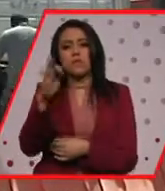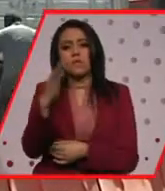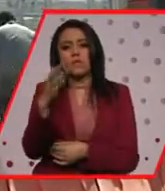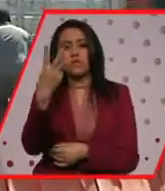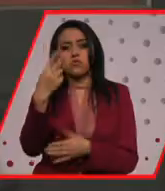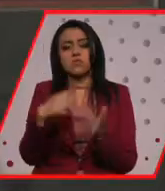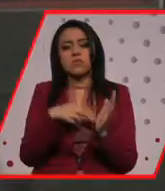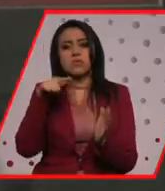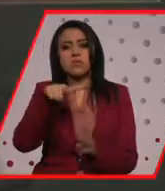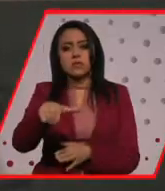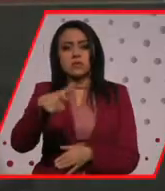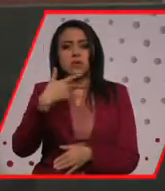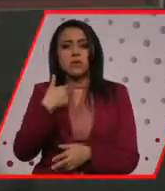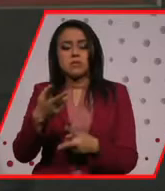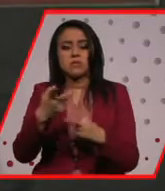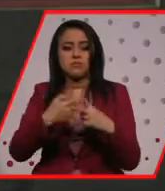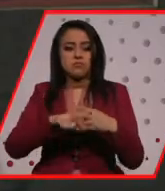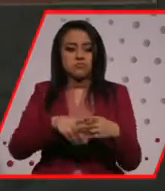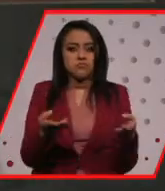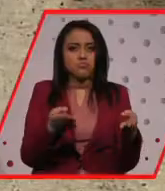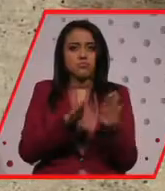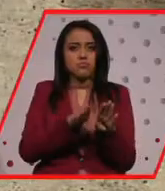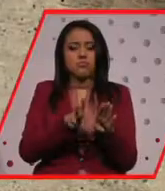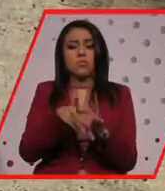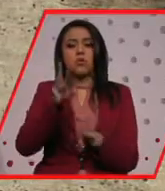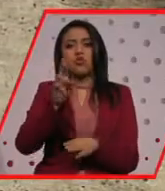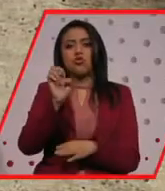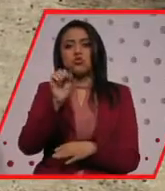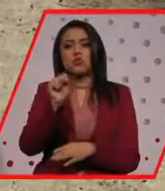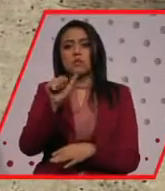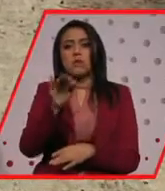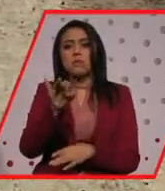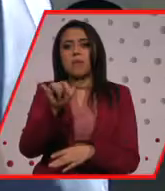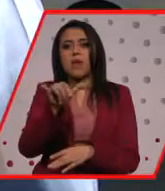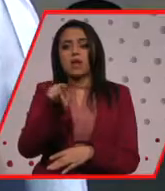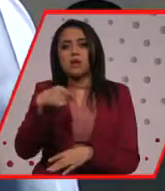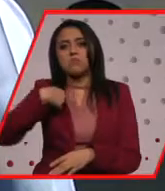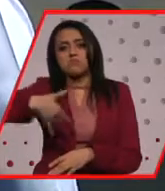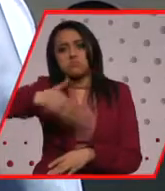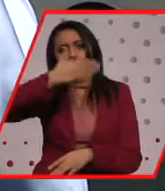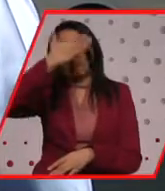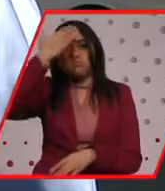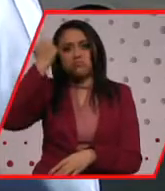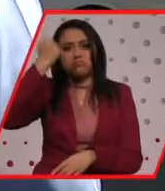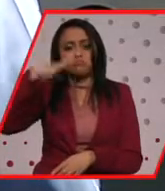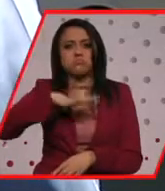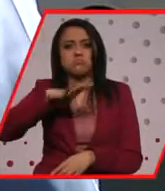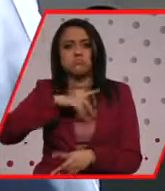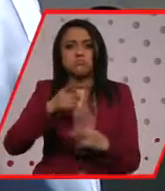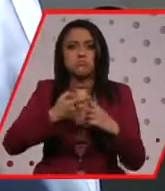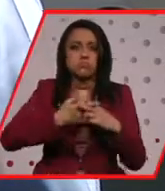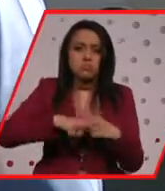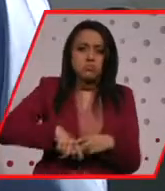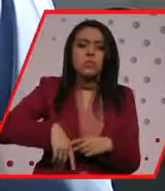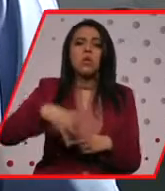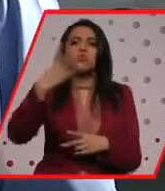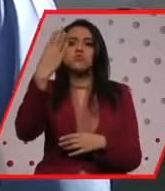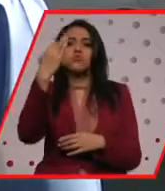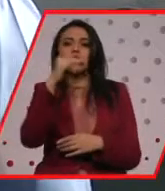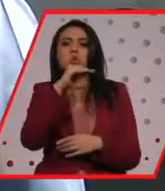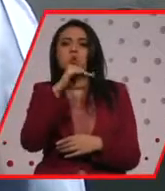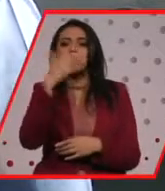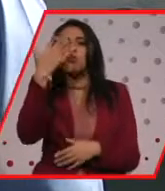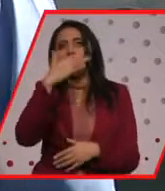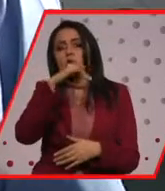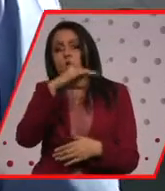del 2017 cerraron prolongación Rosa Blanca sin previo aviso. Nosotros empezamos a dar un servicio desde las 4 y cuarto, entonces las